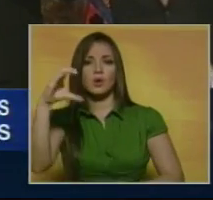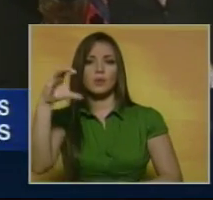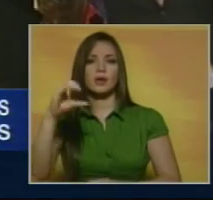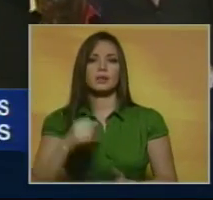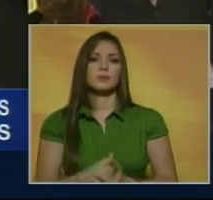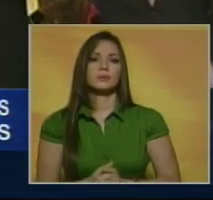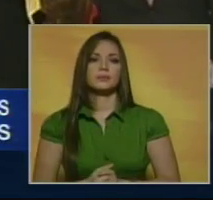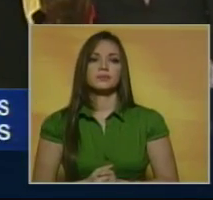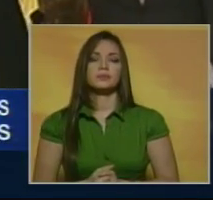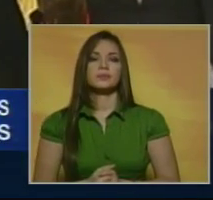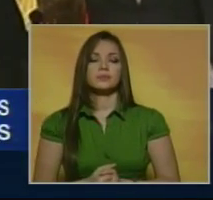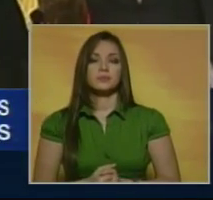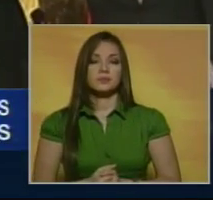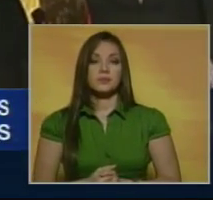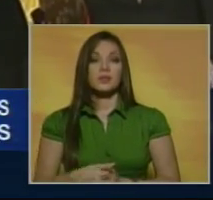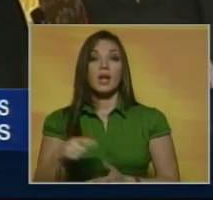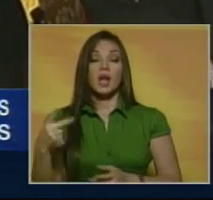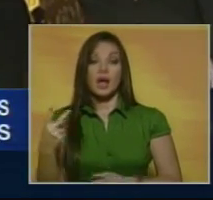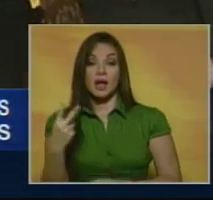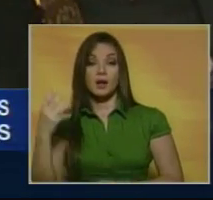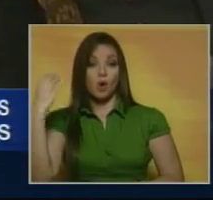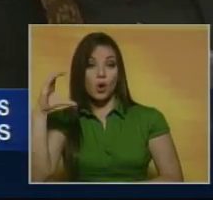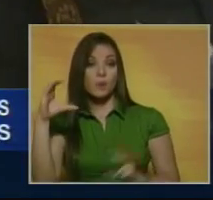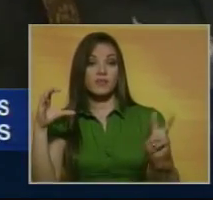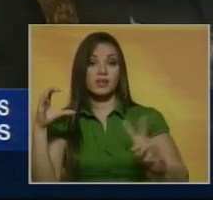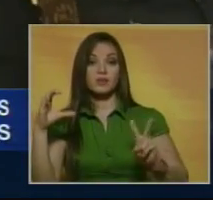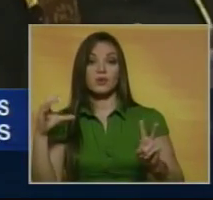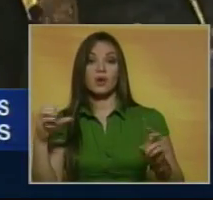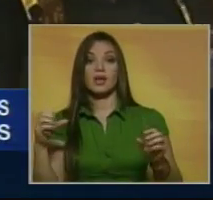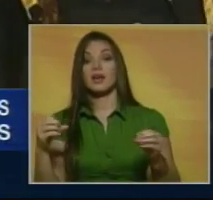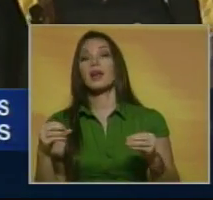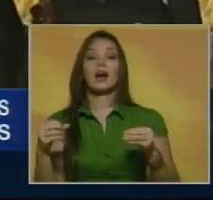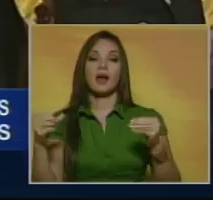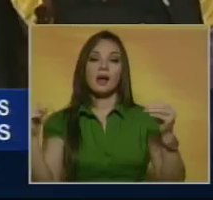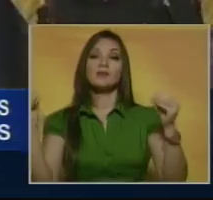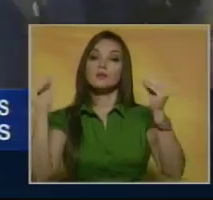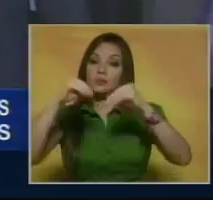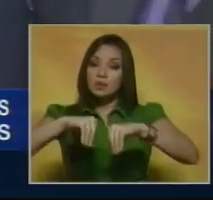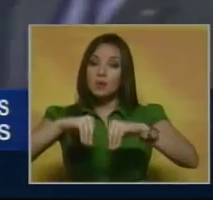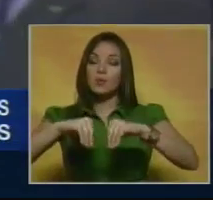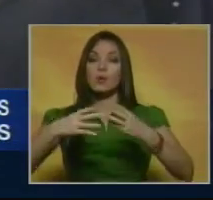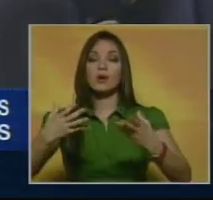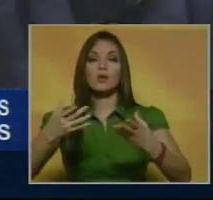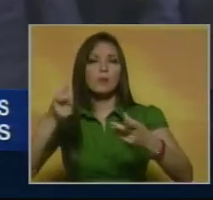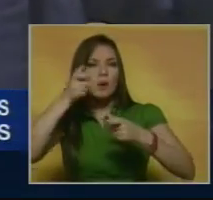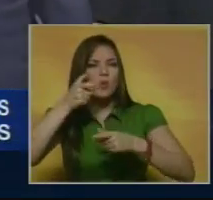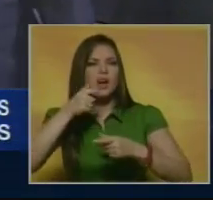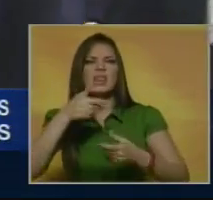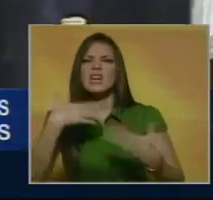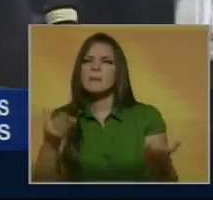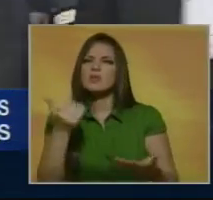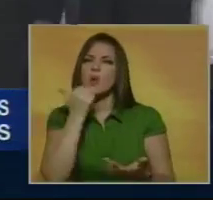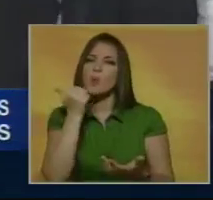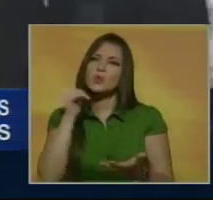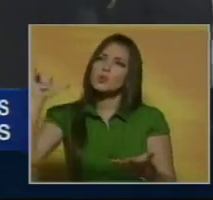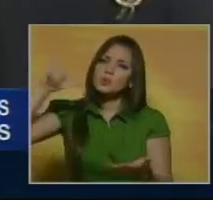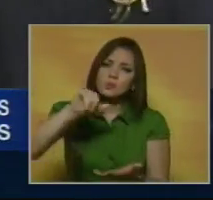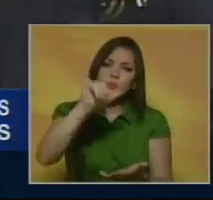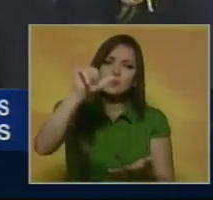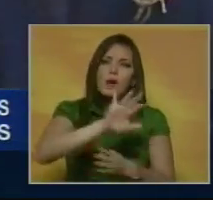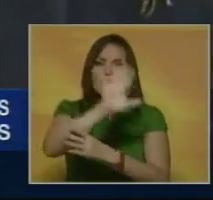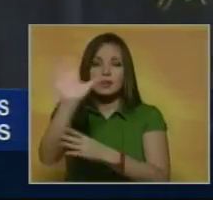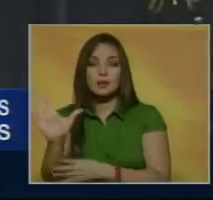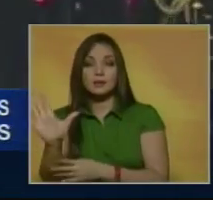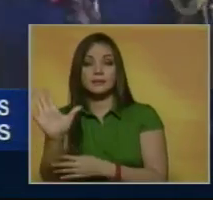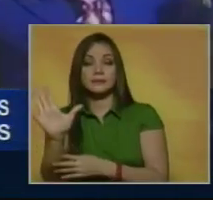mandatarios de Colombia y Venezuela acordaron investigar las presuntas violaciones del espacio aéreo, establecer la normalidad de manera progresiva de los